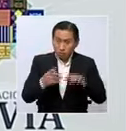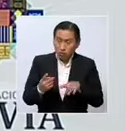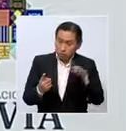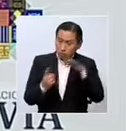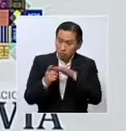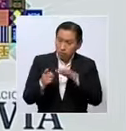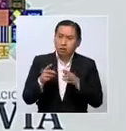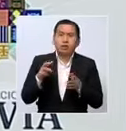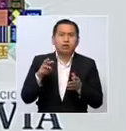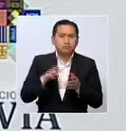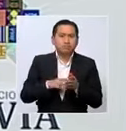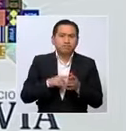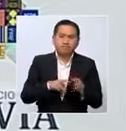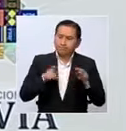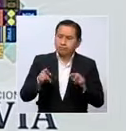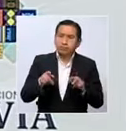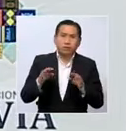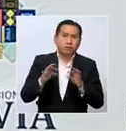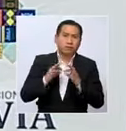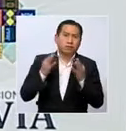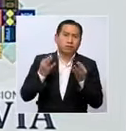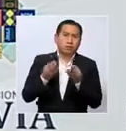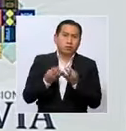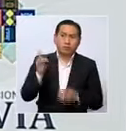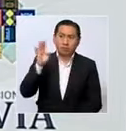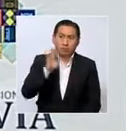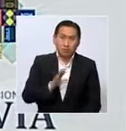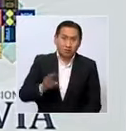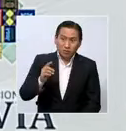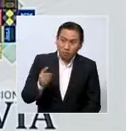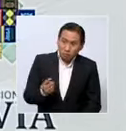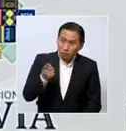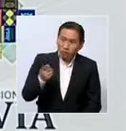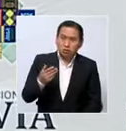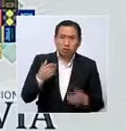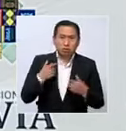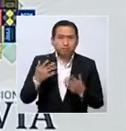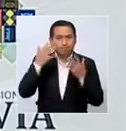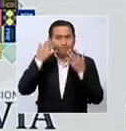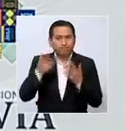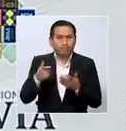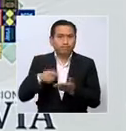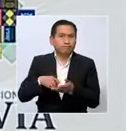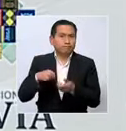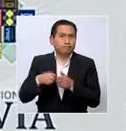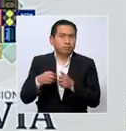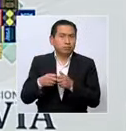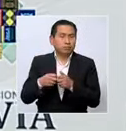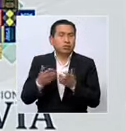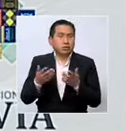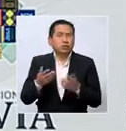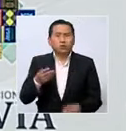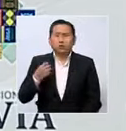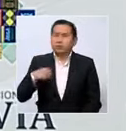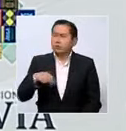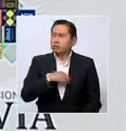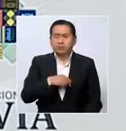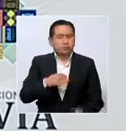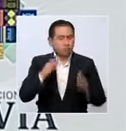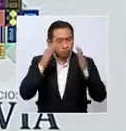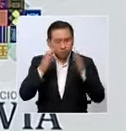significa que una familia de nuestro estado está siendo afectada es por eso que estamos poniendo